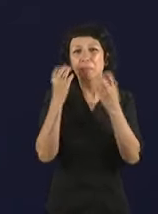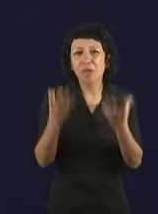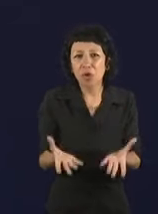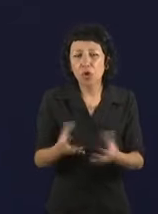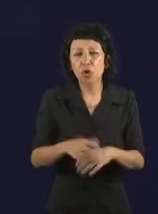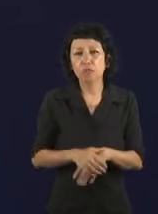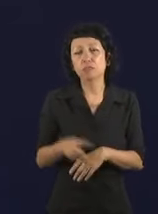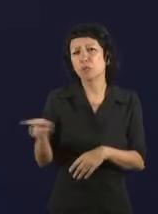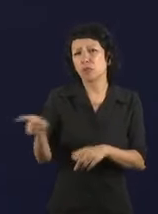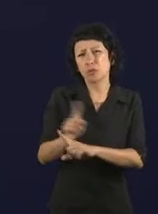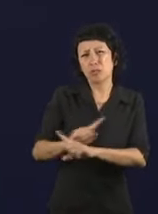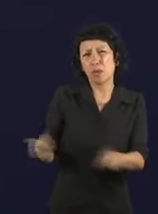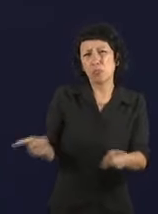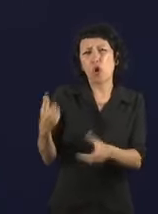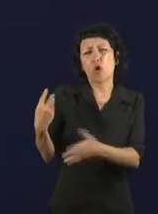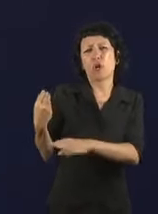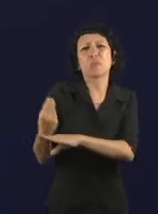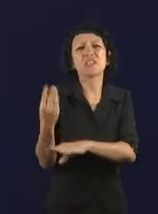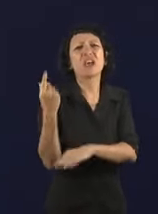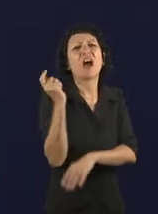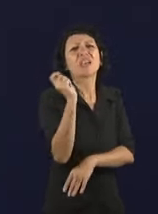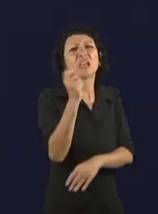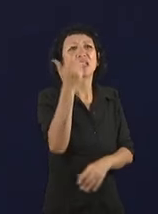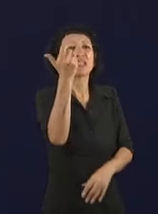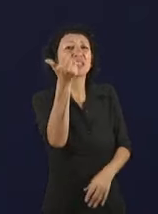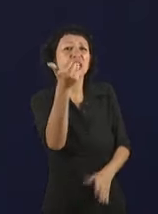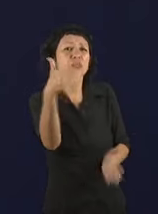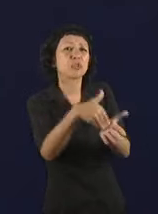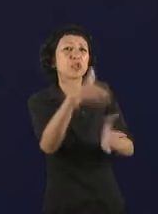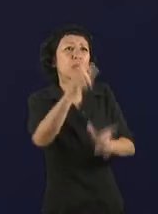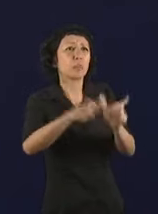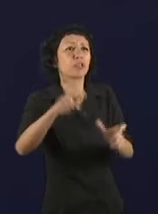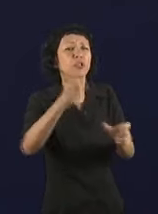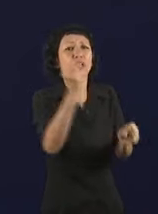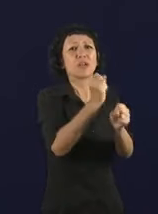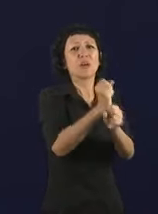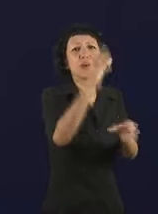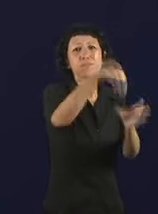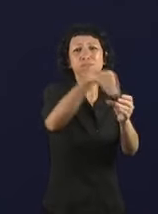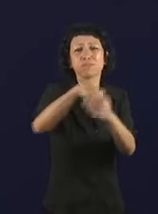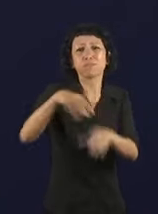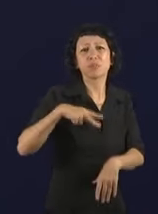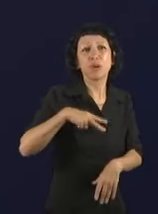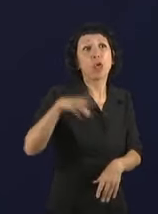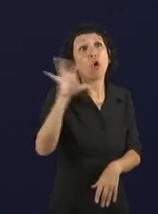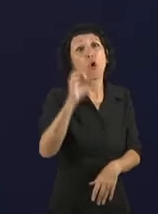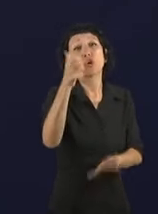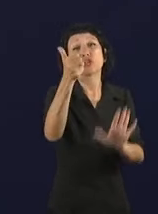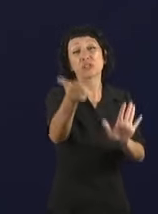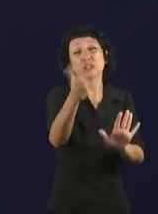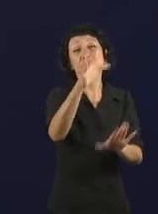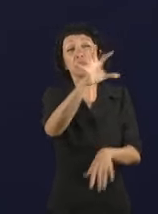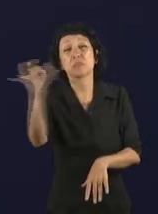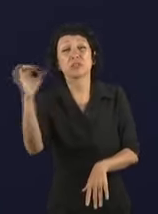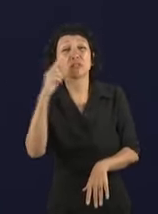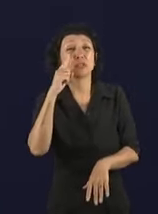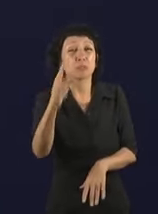los ni a los 6 millones de trabajadores privados ni a los 3 millones y medio de empleados públicos Así que